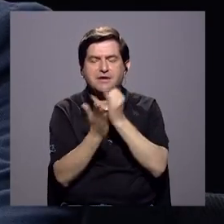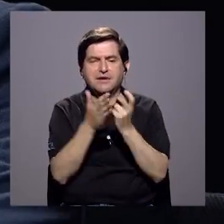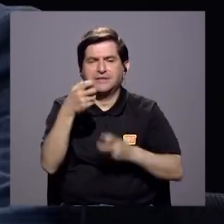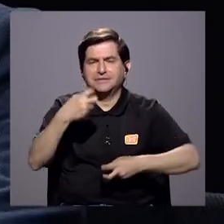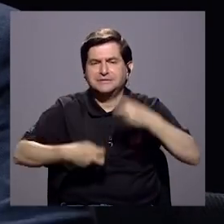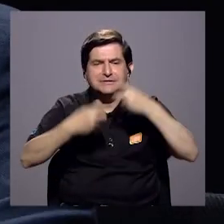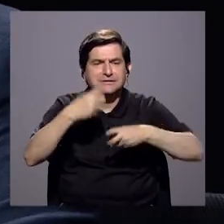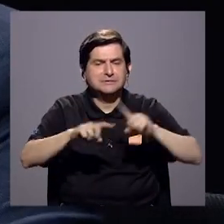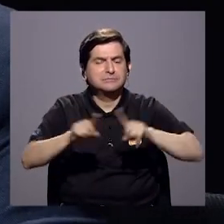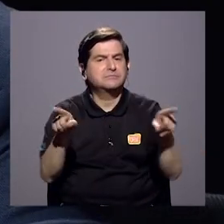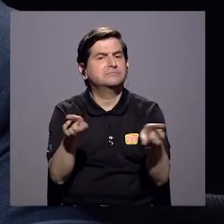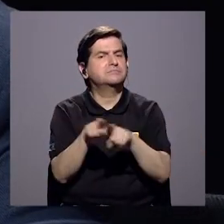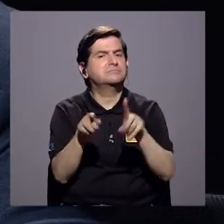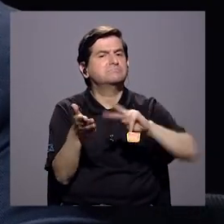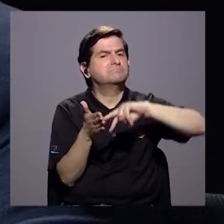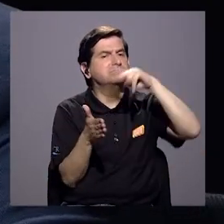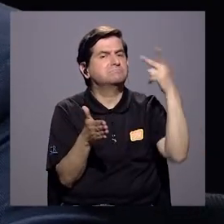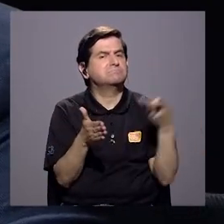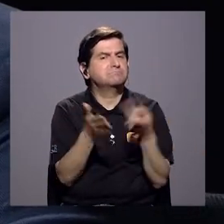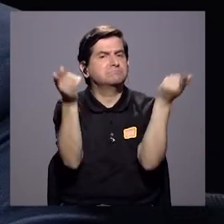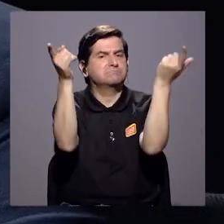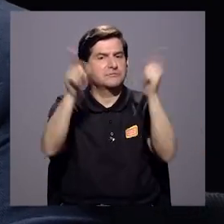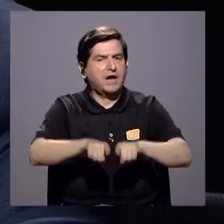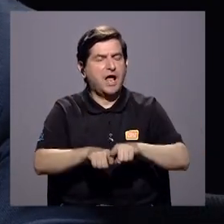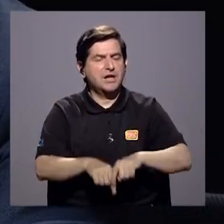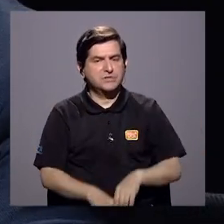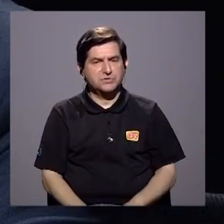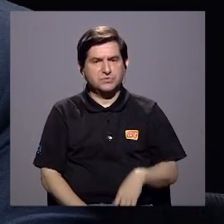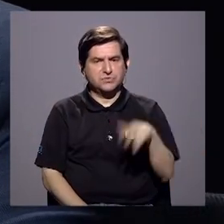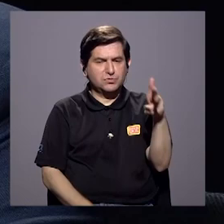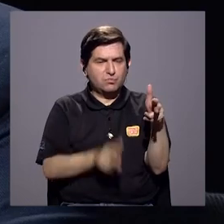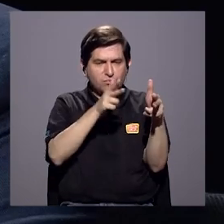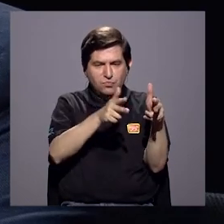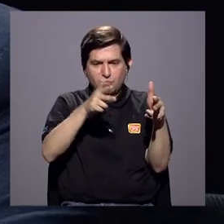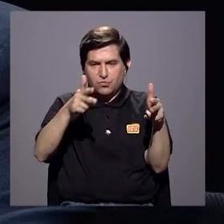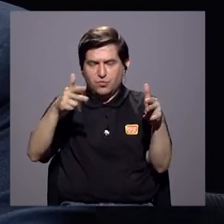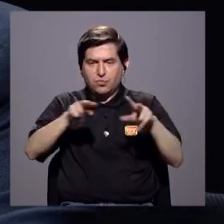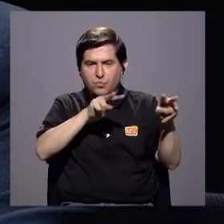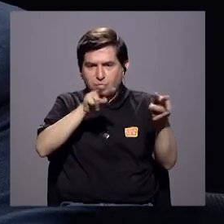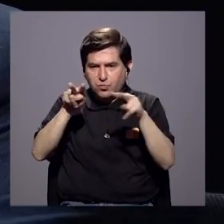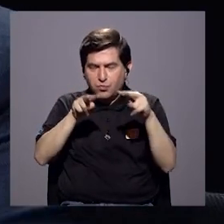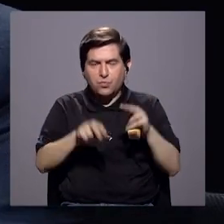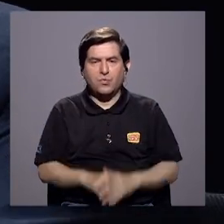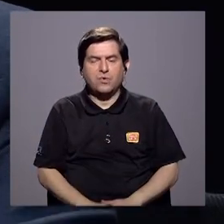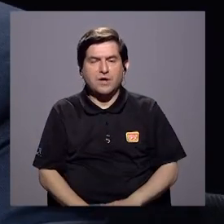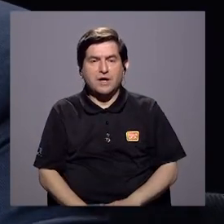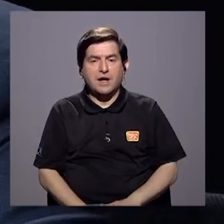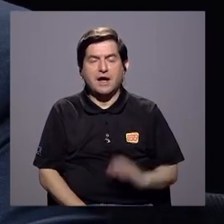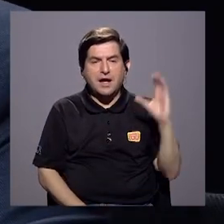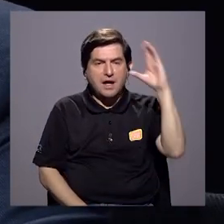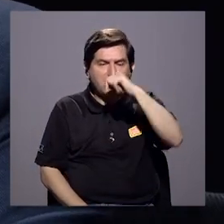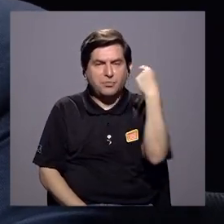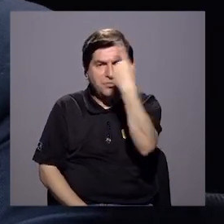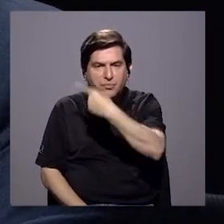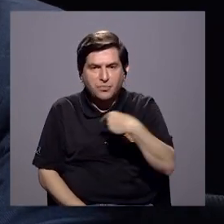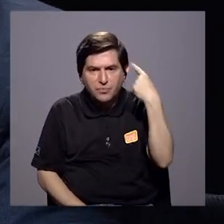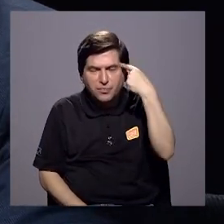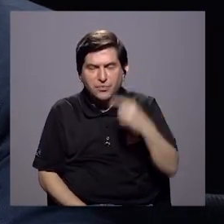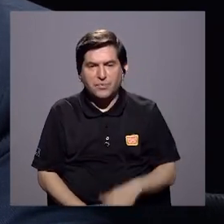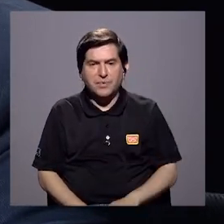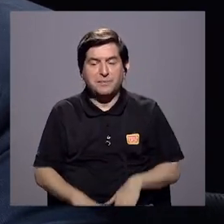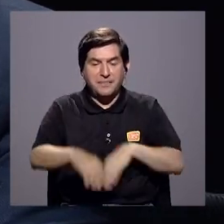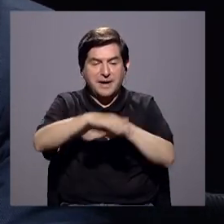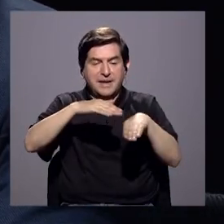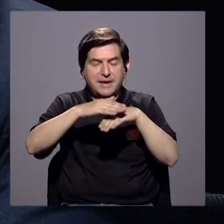de un delito pero también eso podría darse en el caso de cámaras de video-vigilancia donde se utiliza el reconocimiento facial para que la